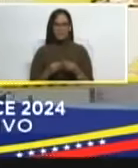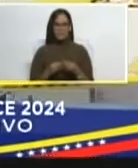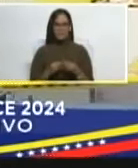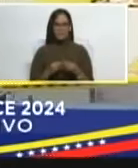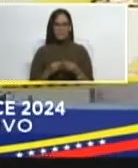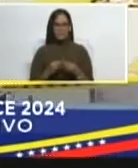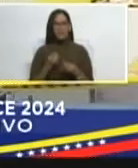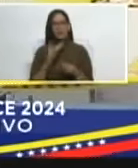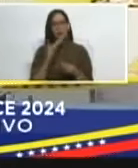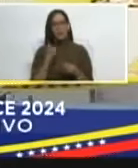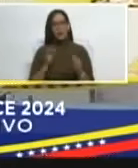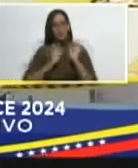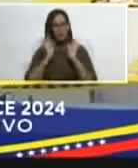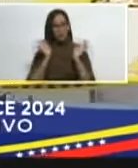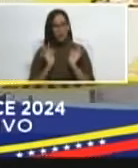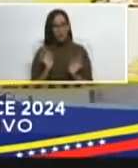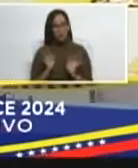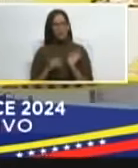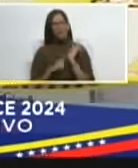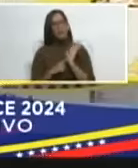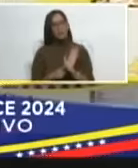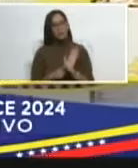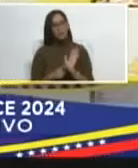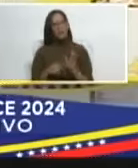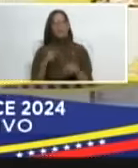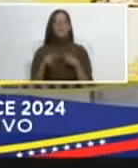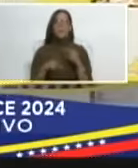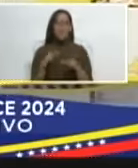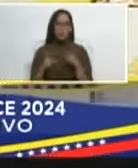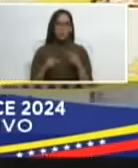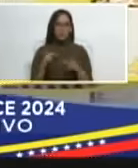y la mejor forma de demostrar es producir,